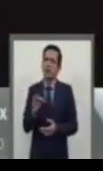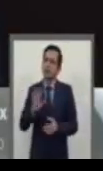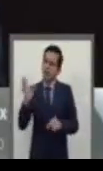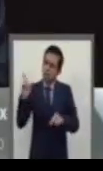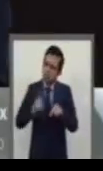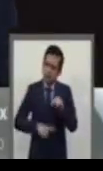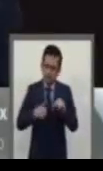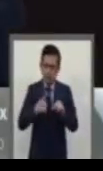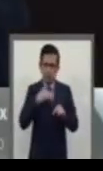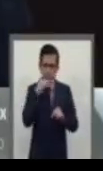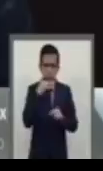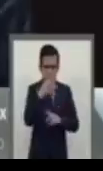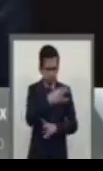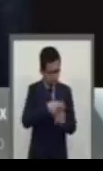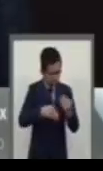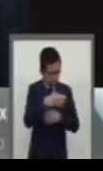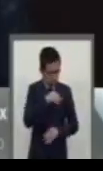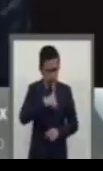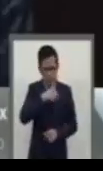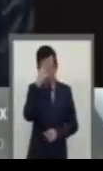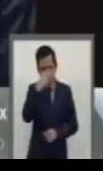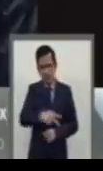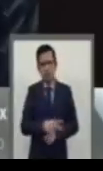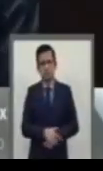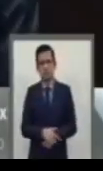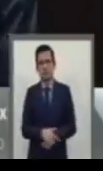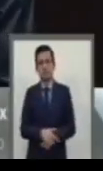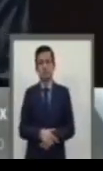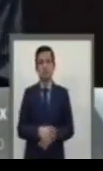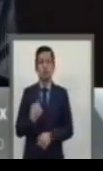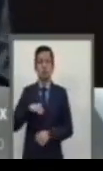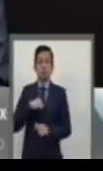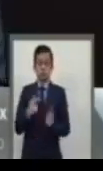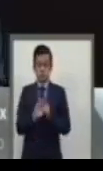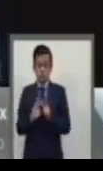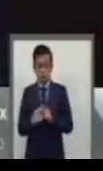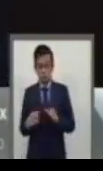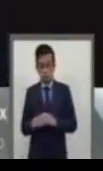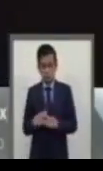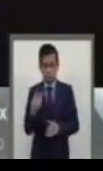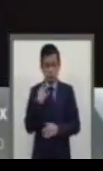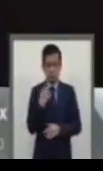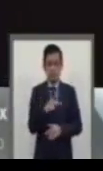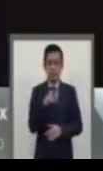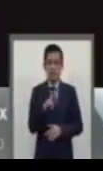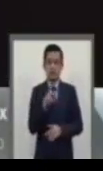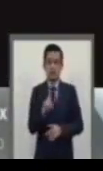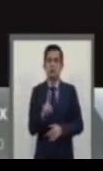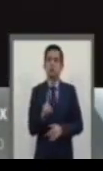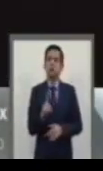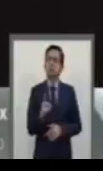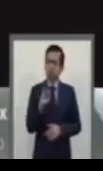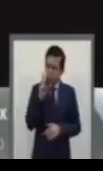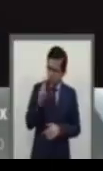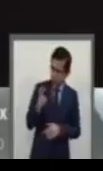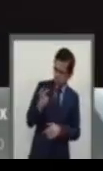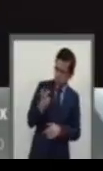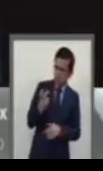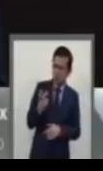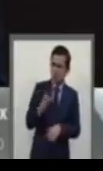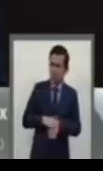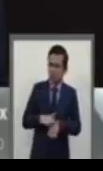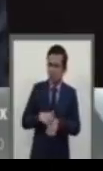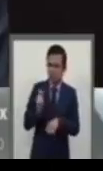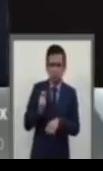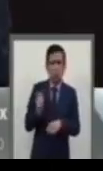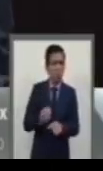lavado de dinero en México. En el Grupo Parlamentario del PRD vemos este exhorto como una oportunidad no solo para